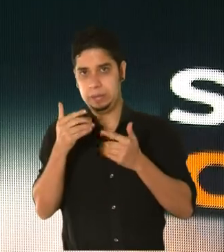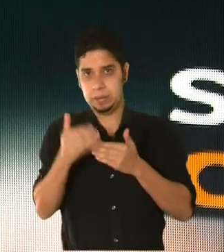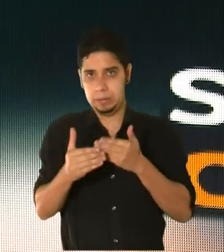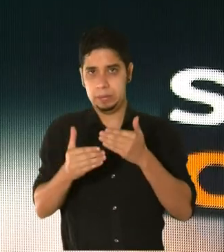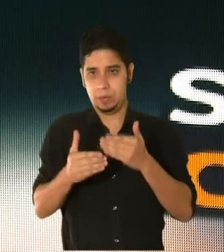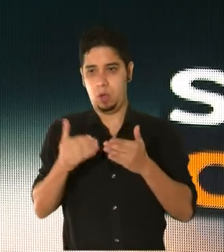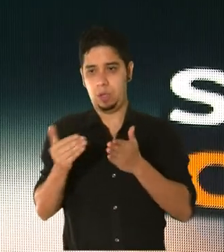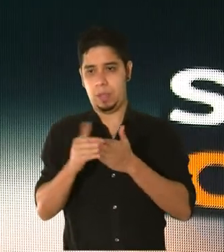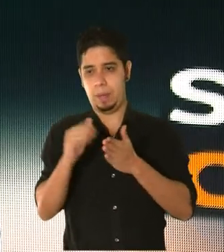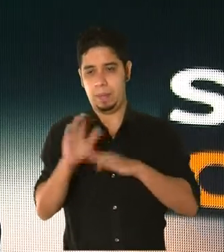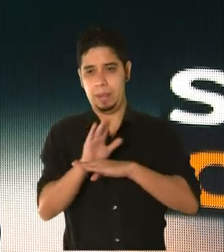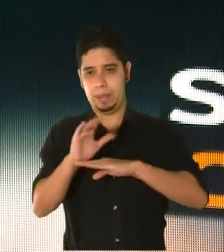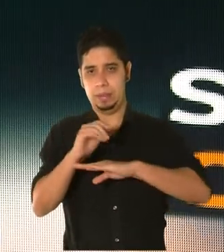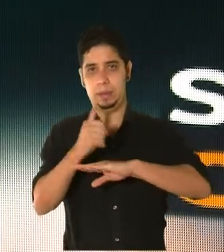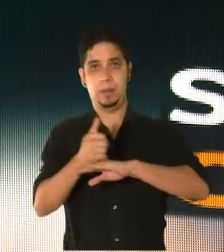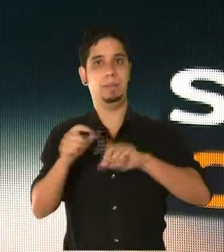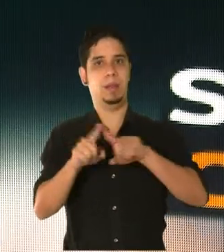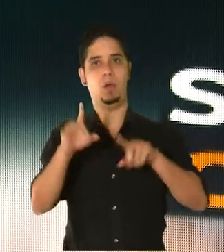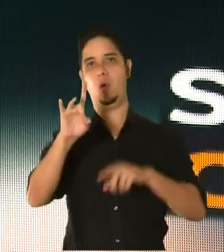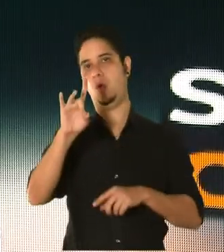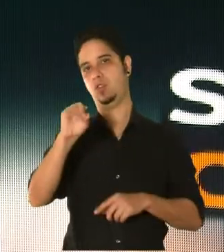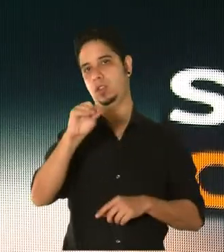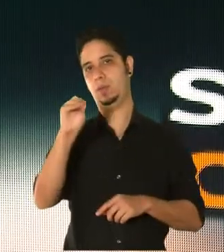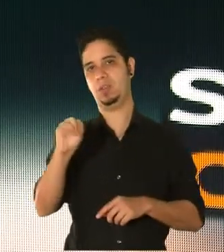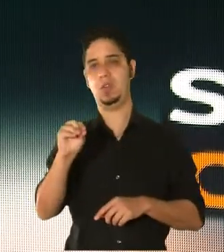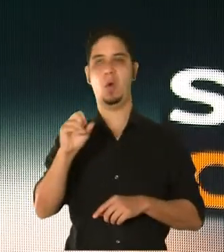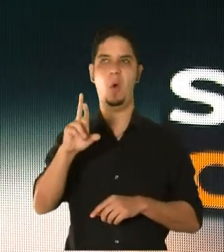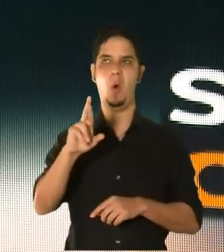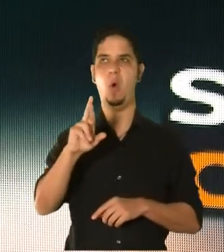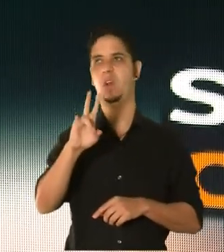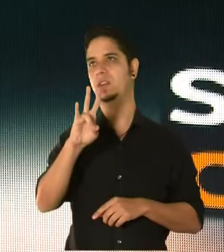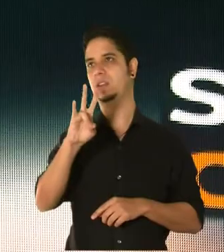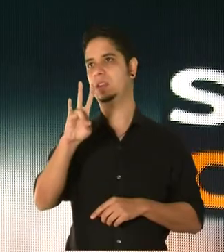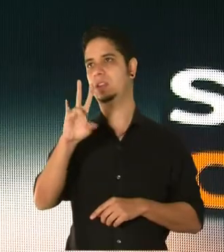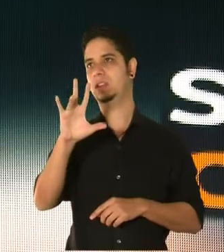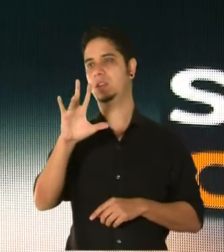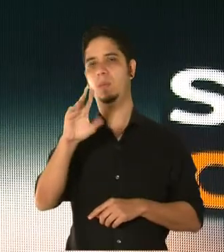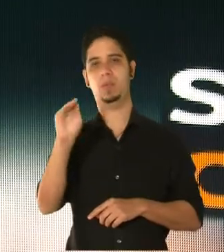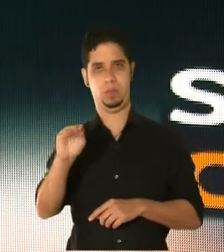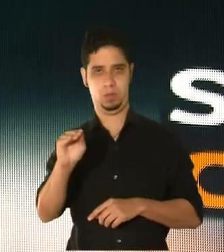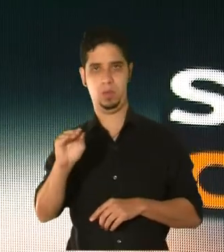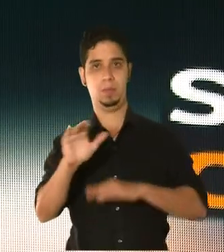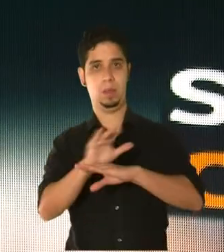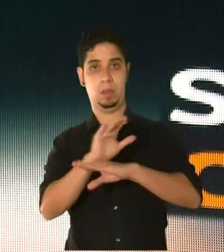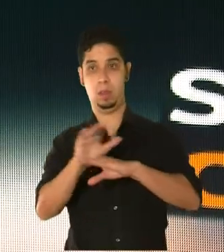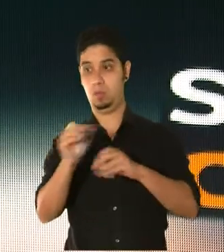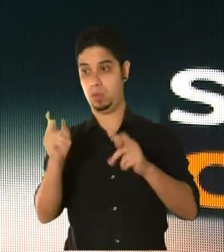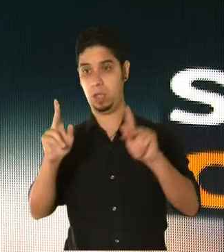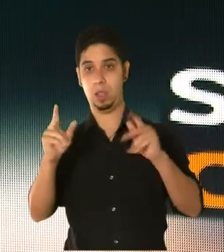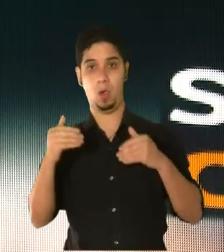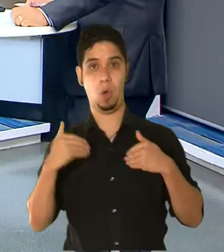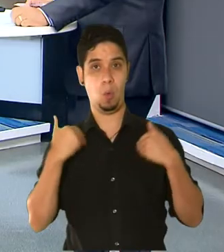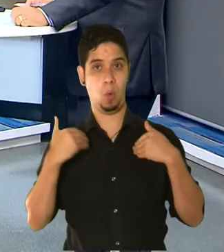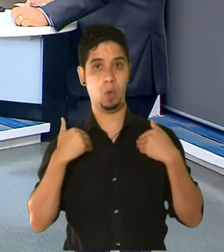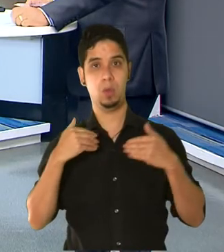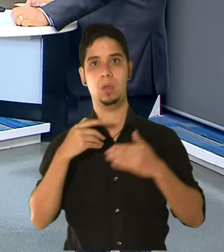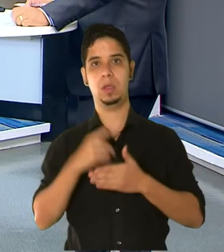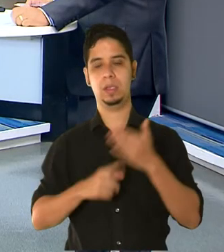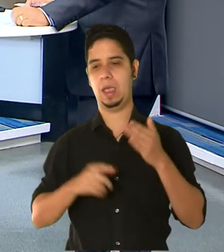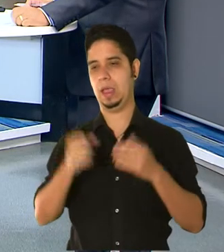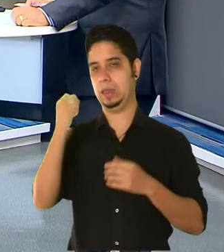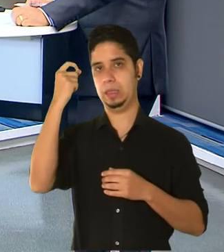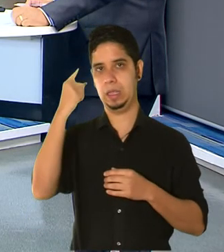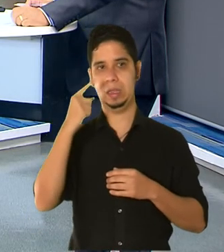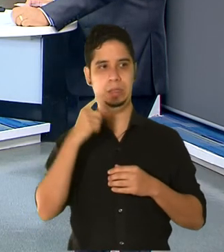pero diría que el 80 por ciento 75% de los negocios como toda la cavada describen mucha gente joven en gente que ha dado el paso en la